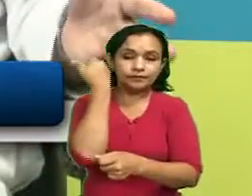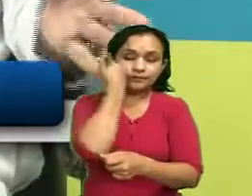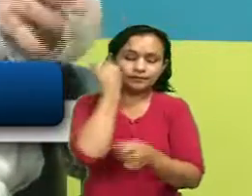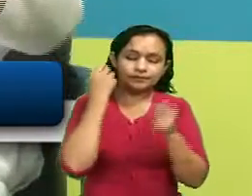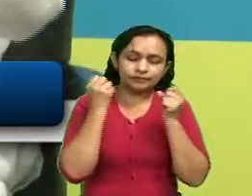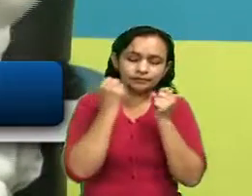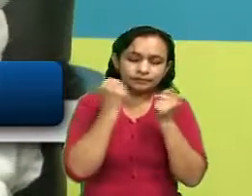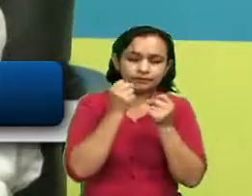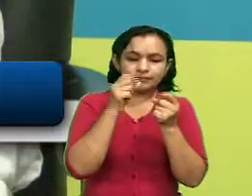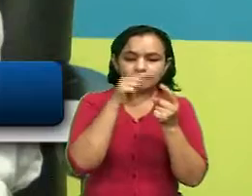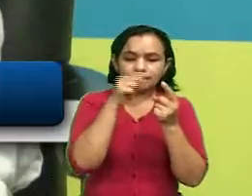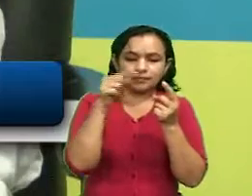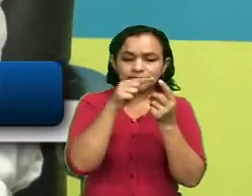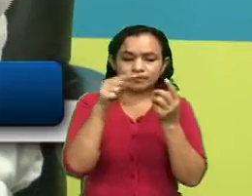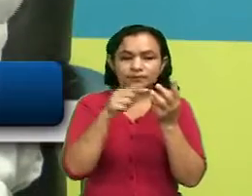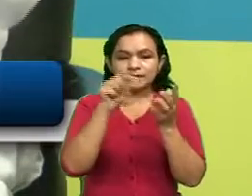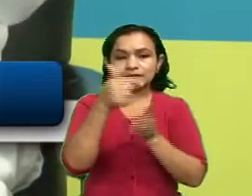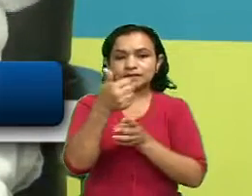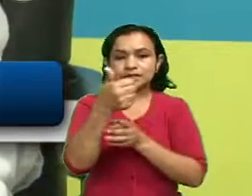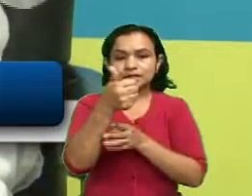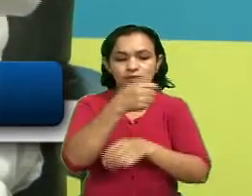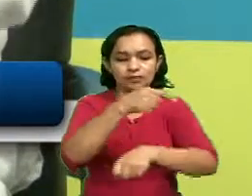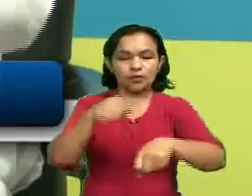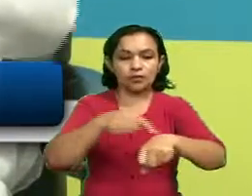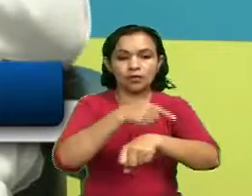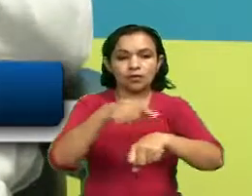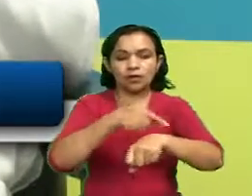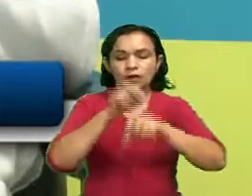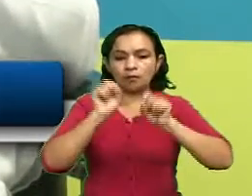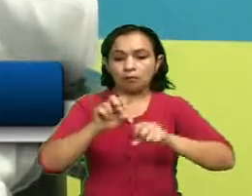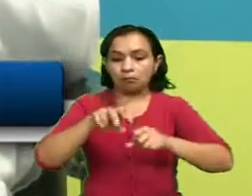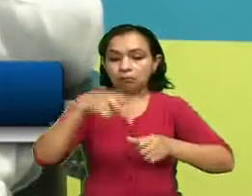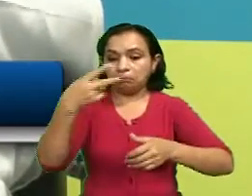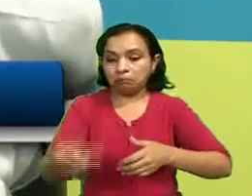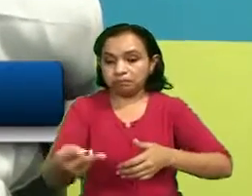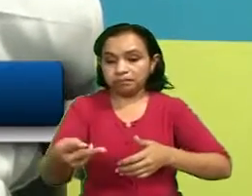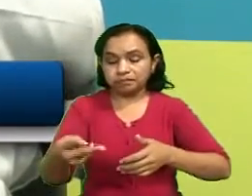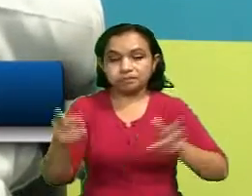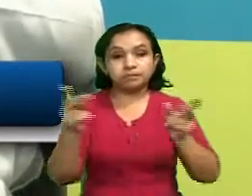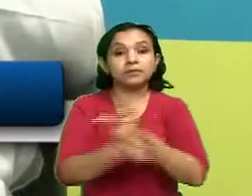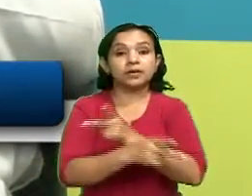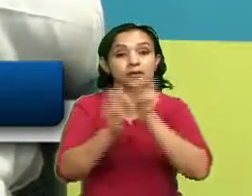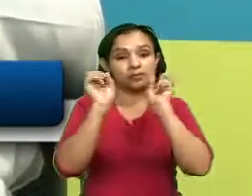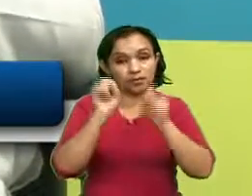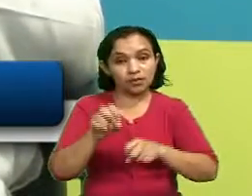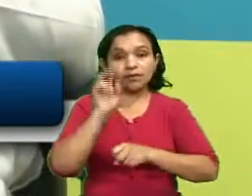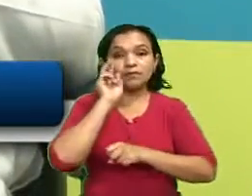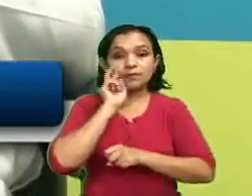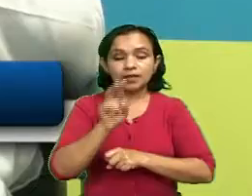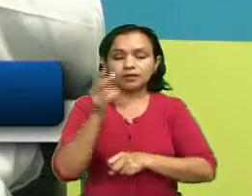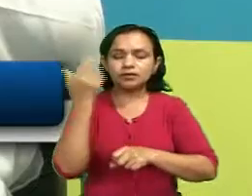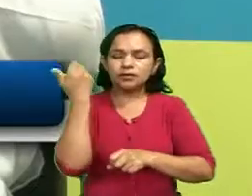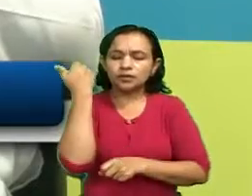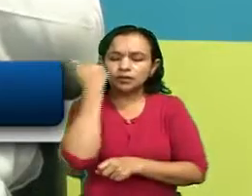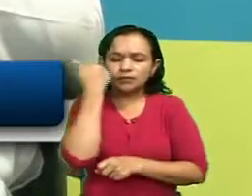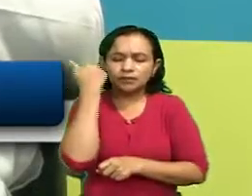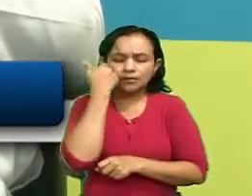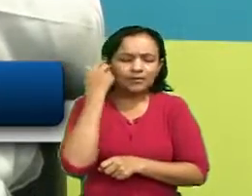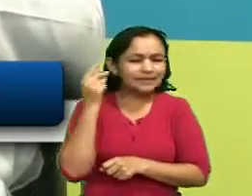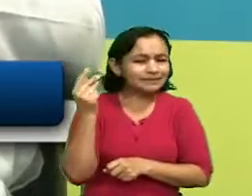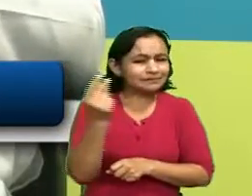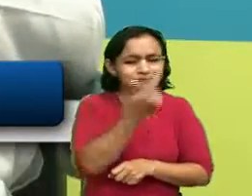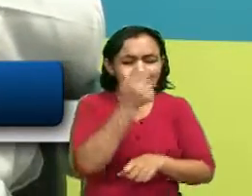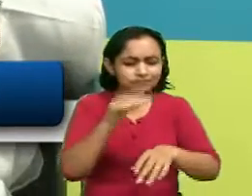los 4 o 6 horas, el paciente lo podemos ver que ya está en condiciones graves, uh-huh, porque es una enfermedad bastante